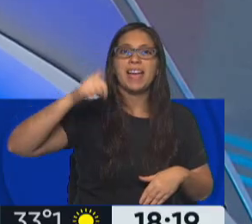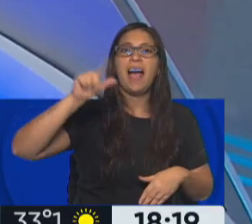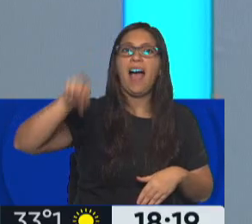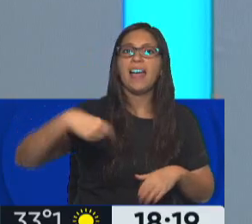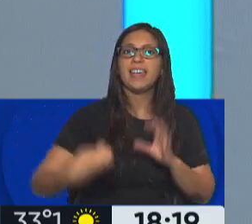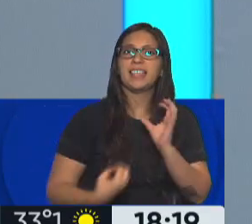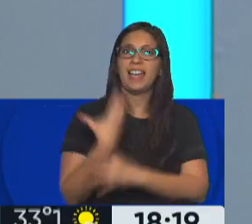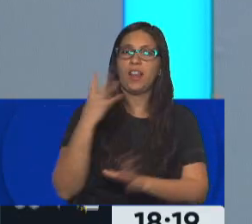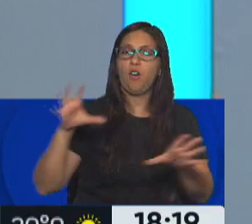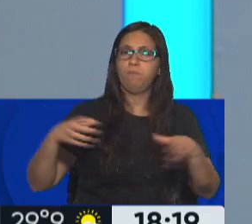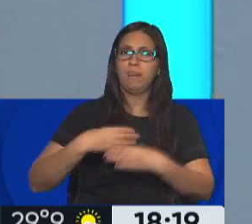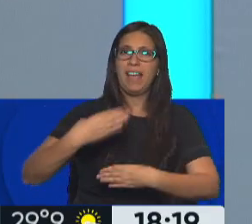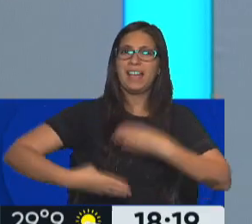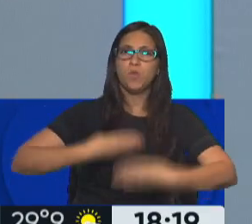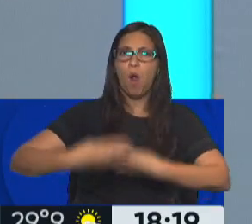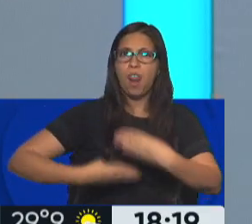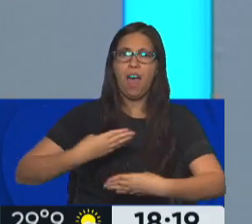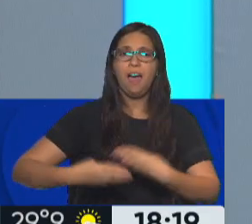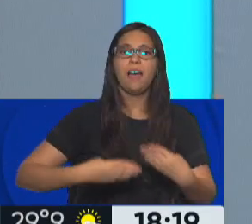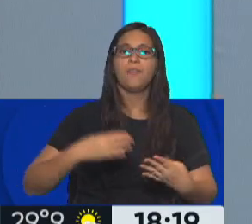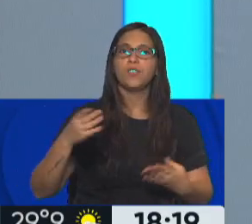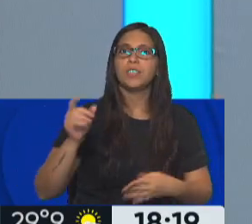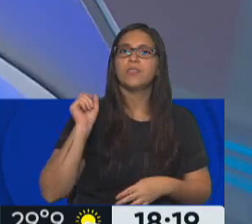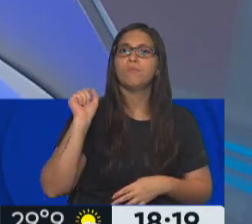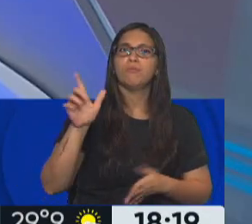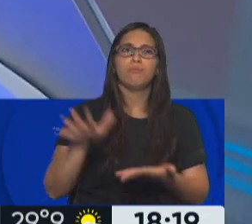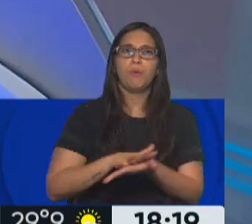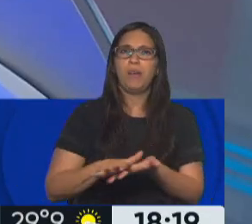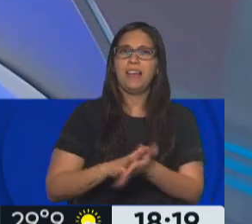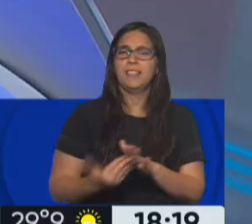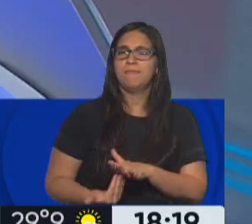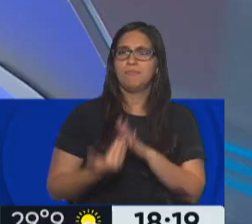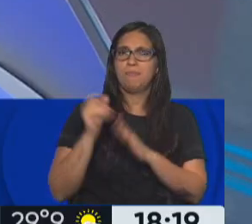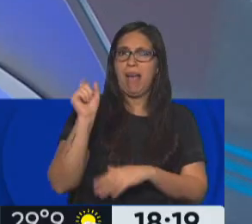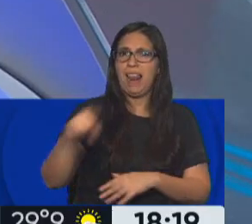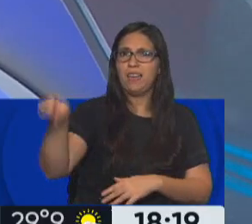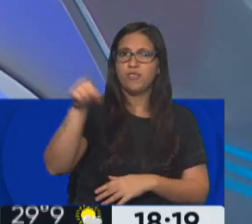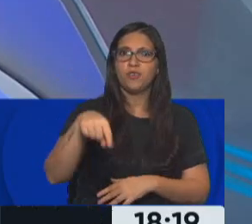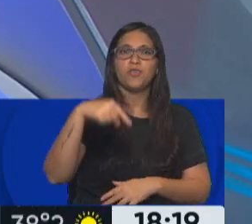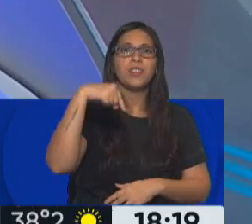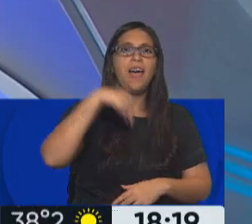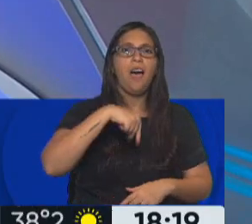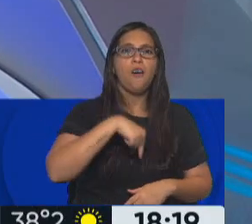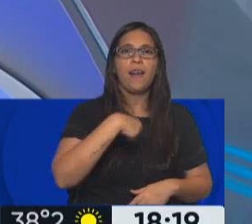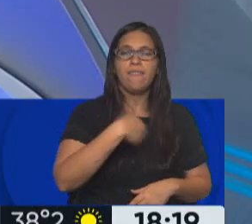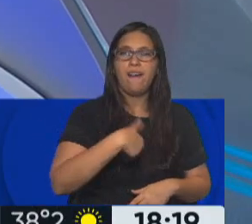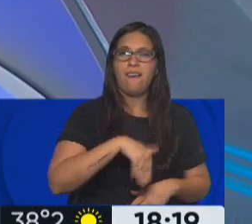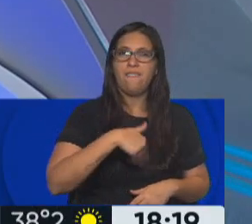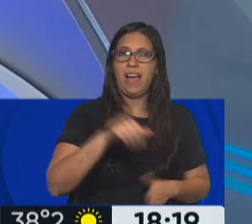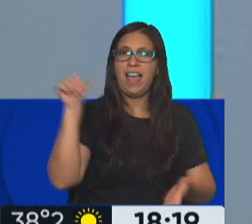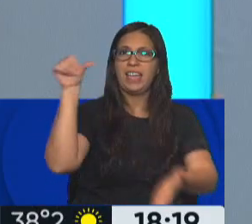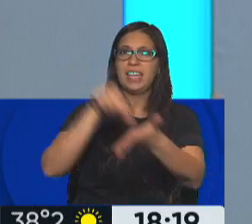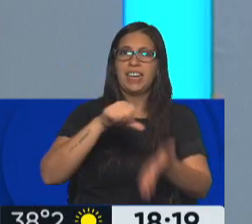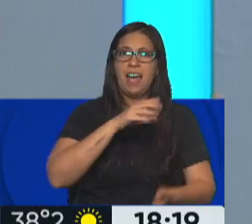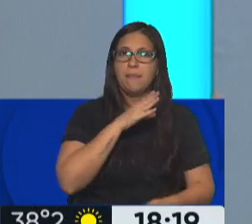donde donde salió, y es su gran bastión. Lo que quiero decir es, todo va en un sentido que es atacar a Irán. O sea, Israel